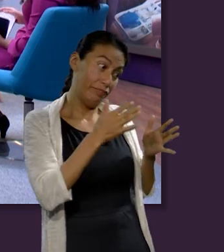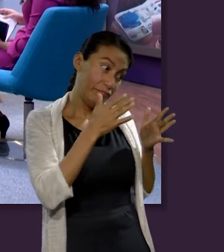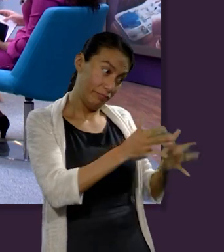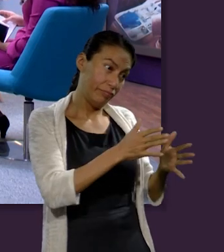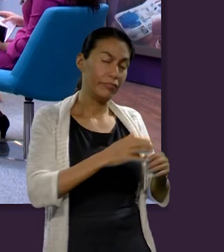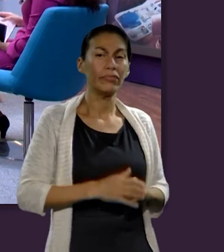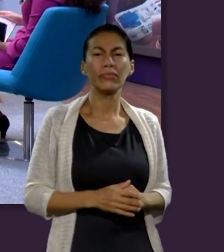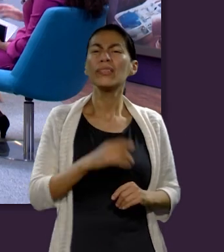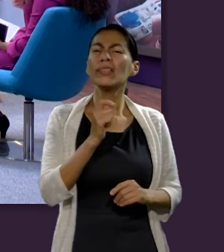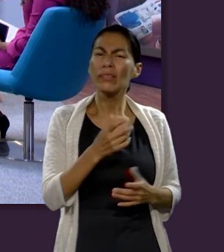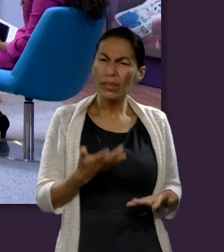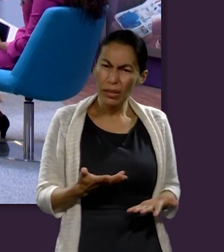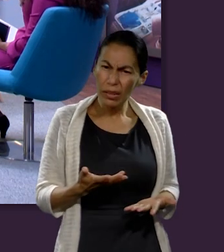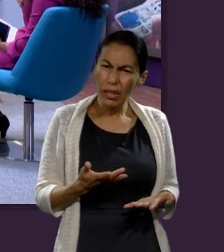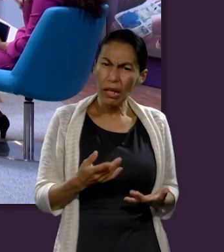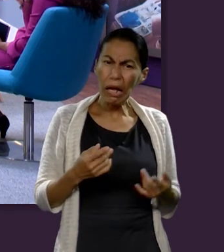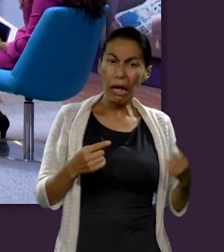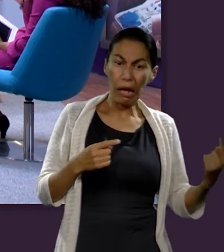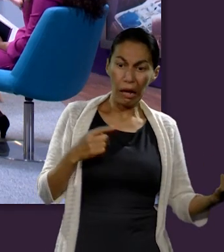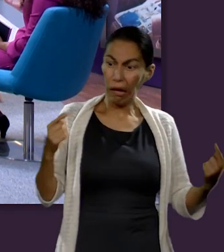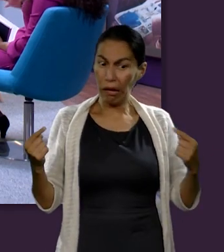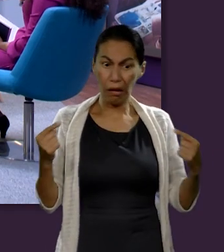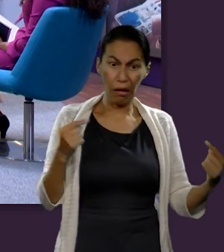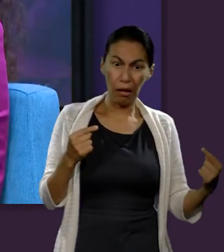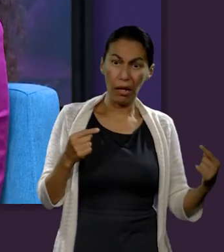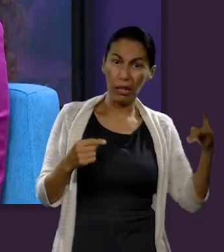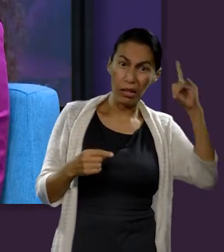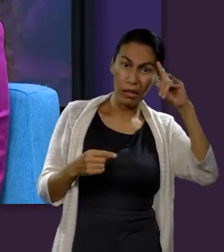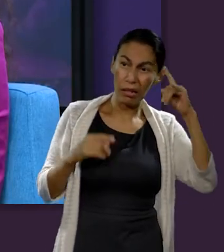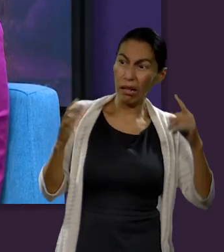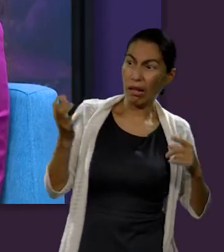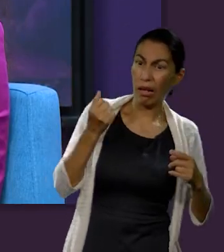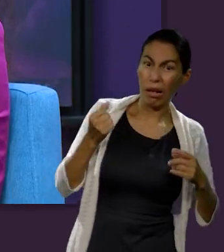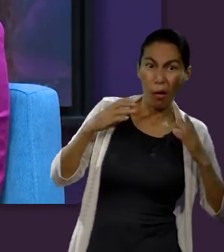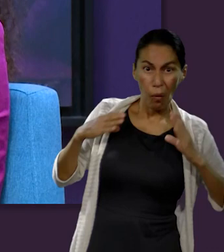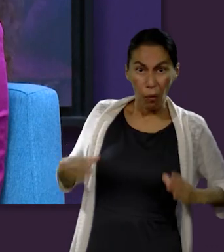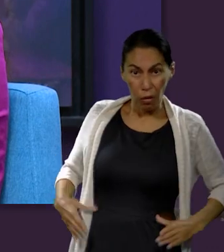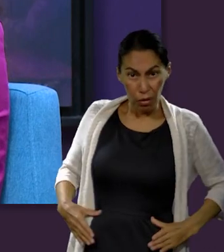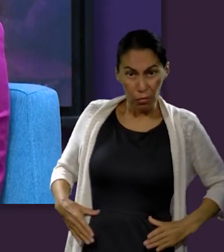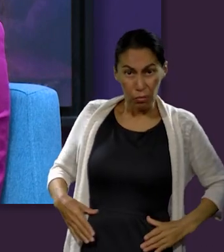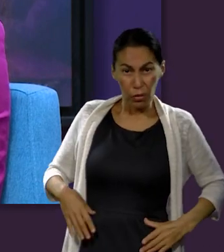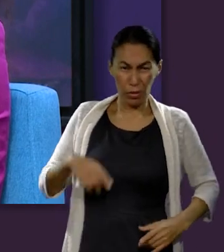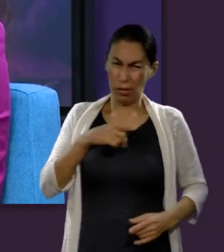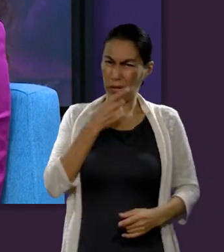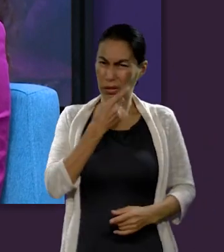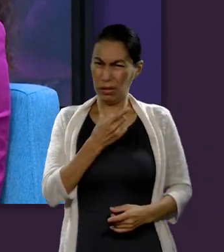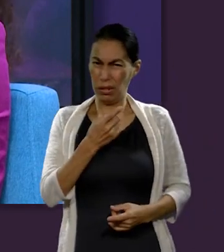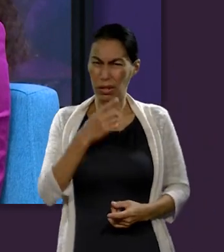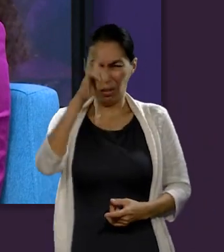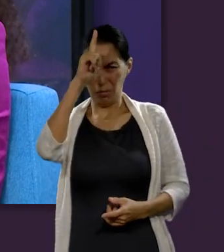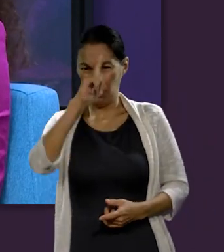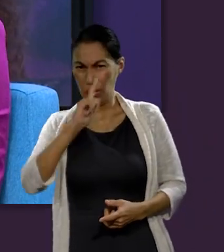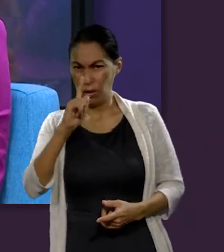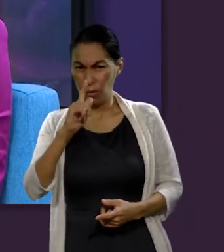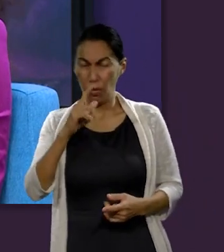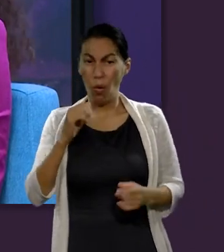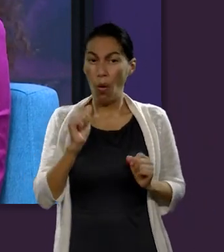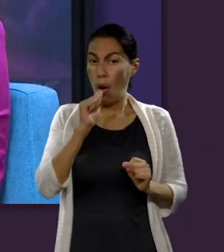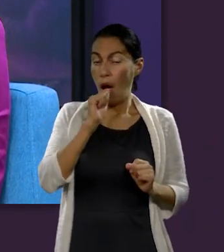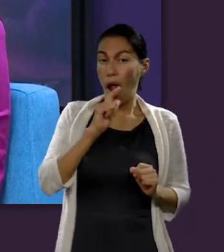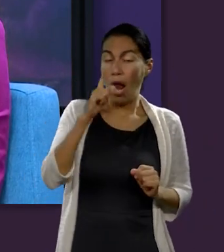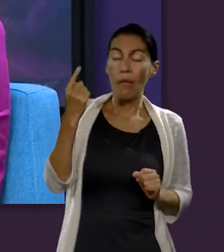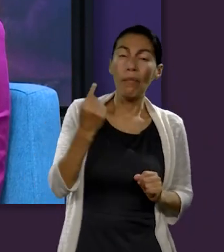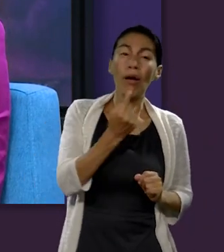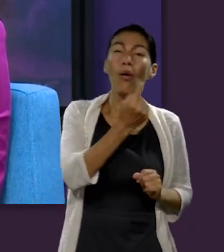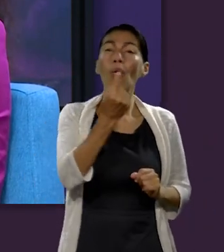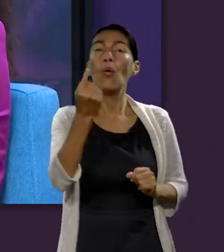¿Qué significaba esto? Que había una contienda por el cuerpo. No dice por el espíritu, no dice que por esa